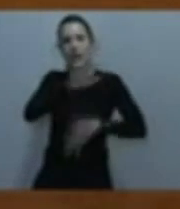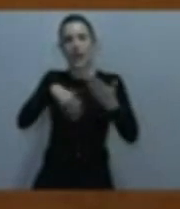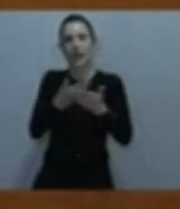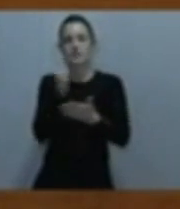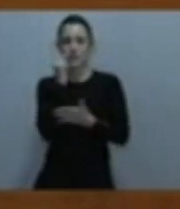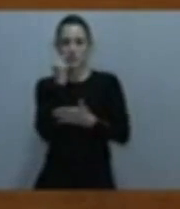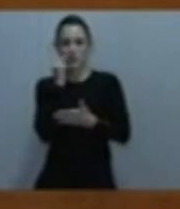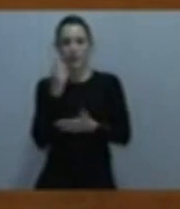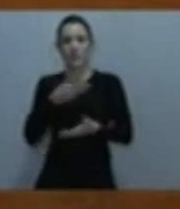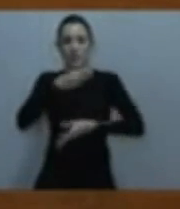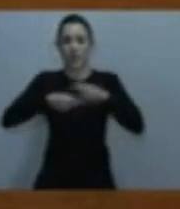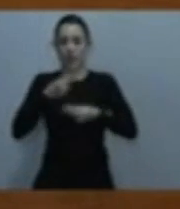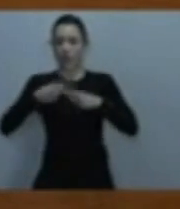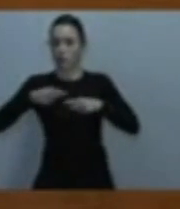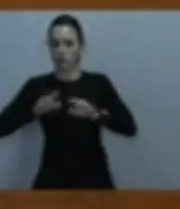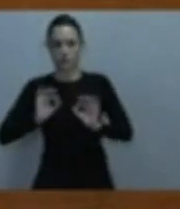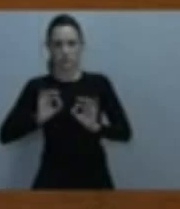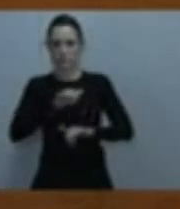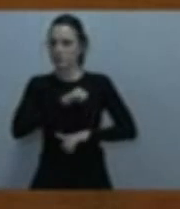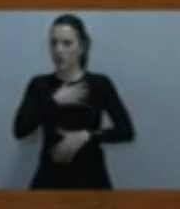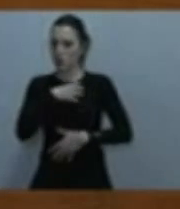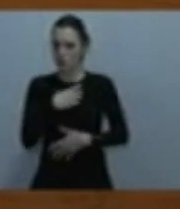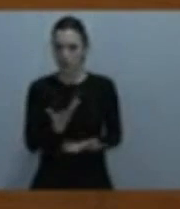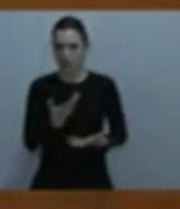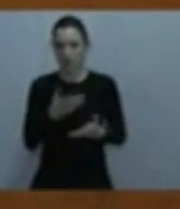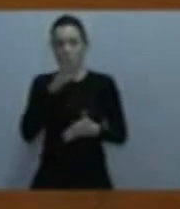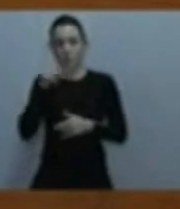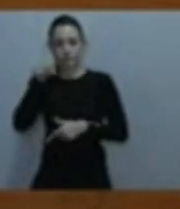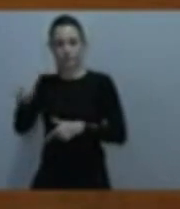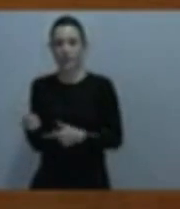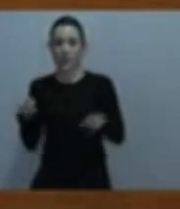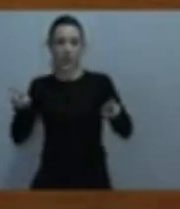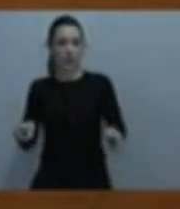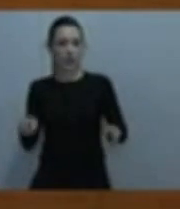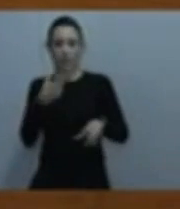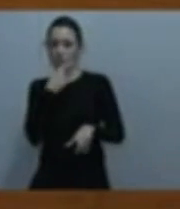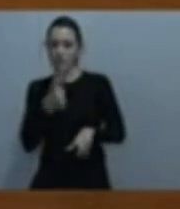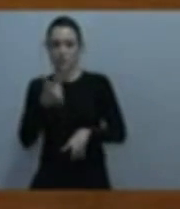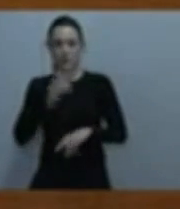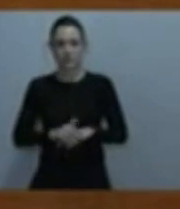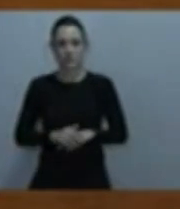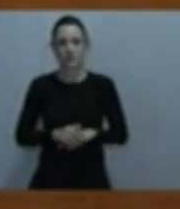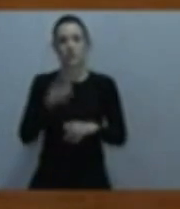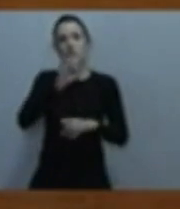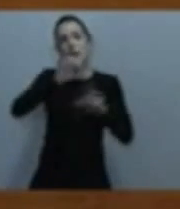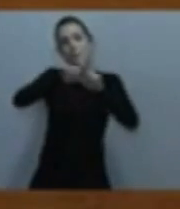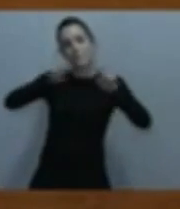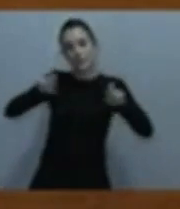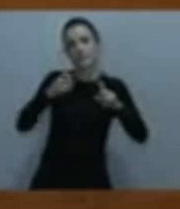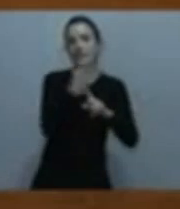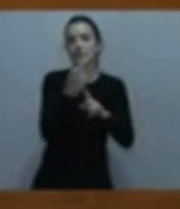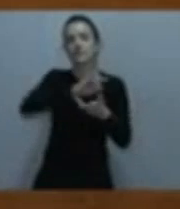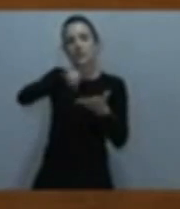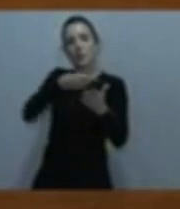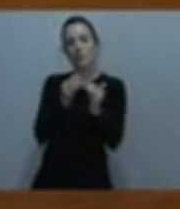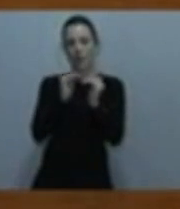que hacer de una vez y no opte por el camino fácil. Sogepsa necesita un plan de viabilidad bajo el